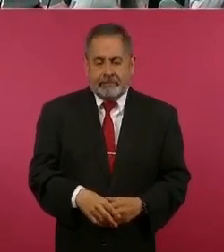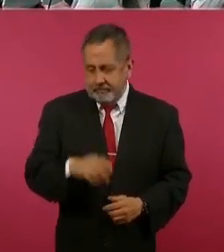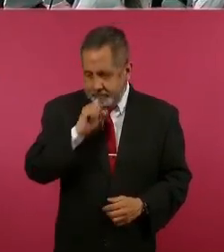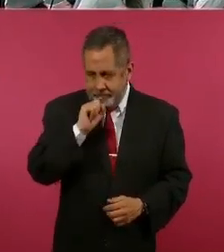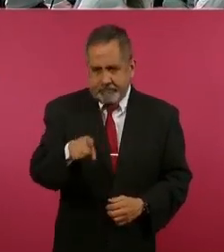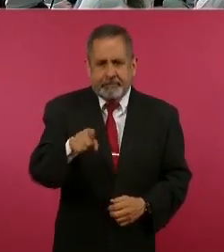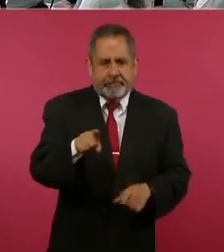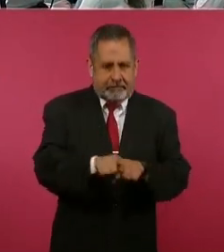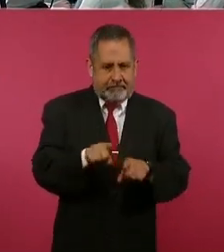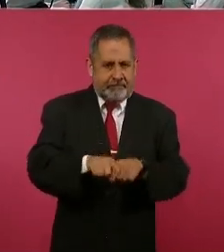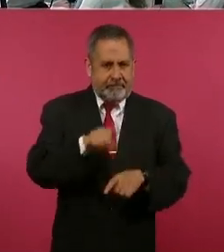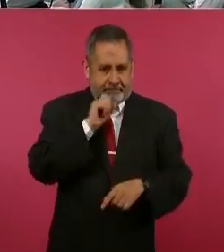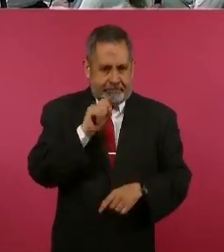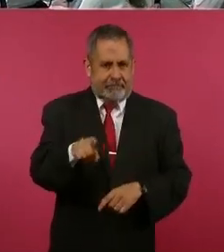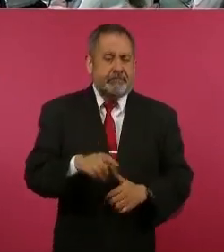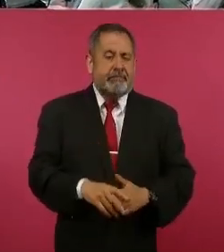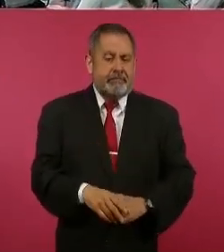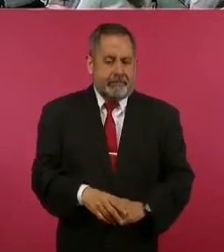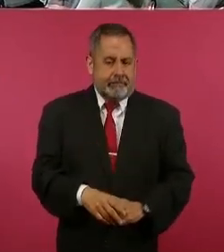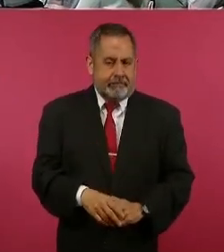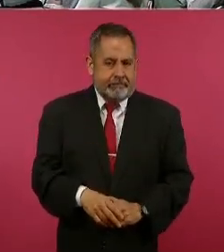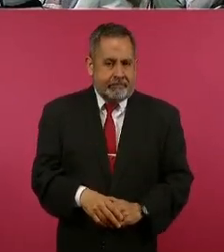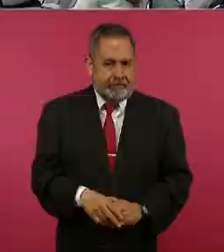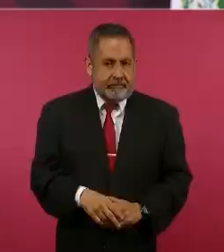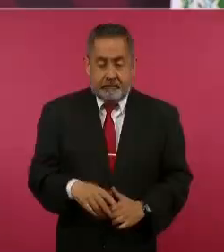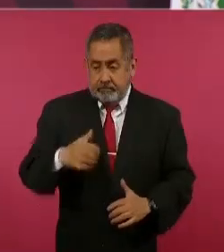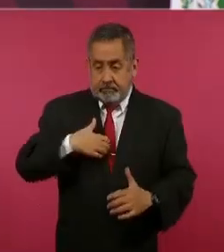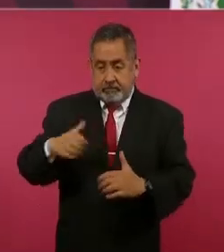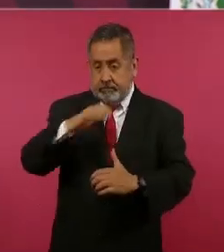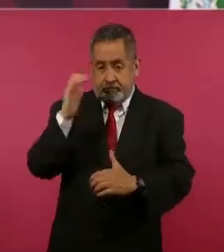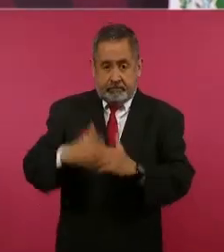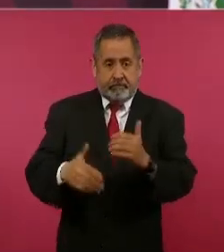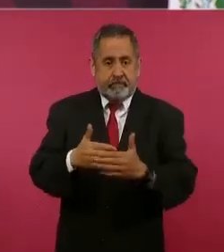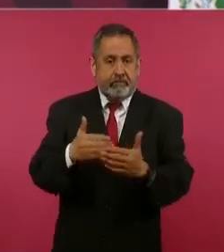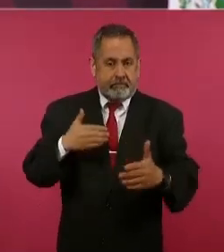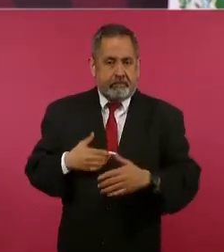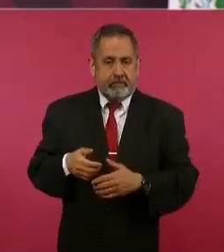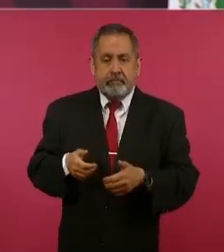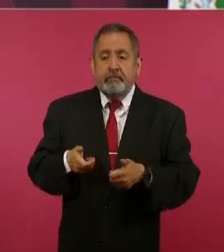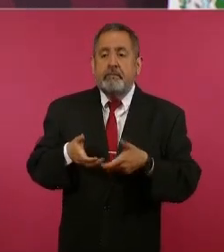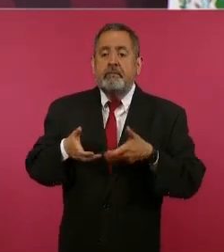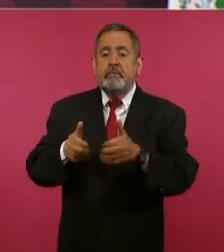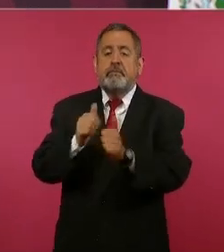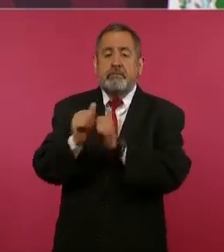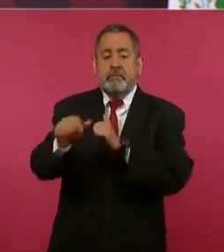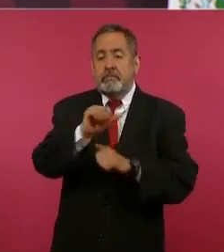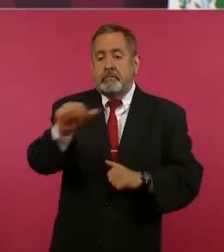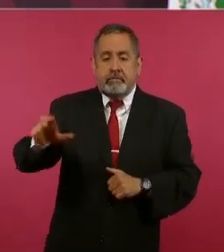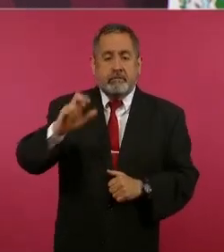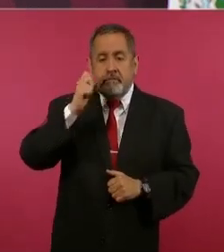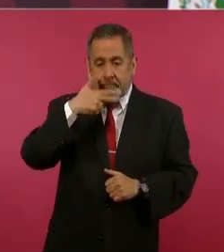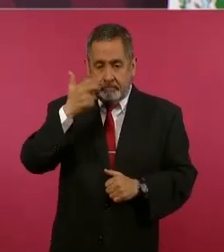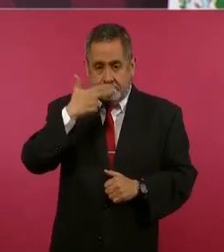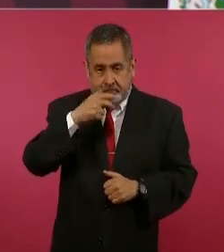También, sí, también antes de que yo termine. Y la carretera hacia